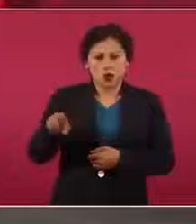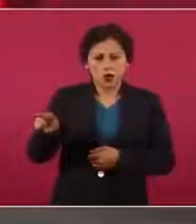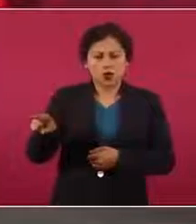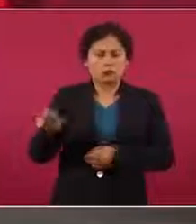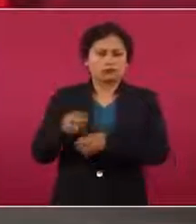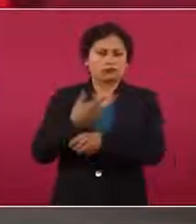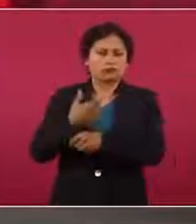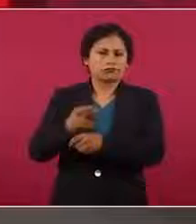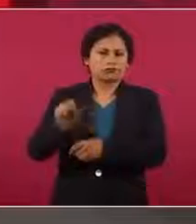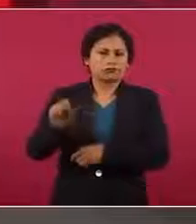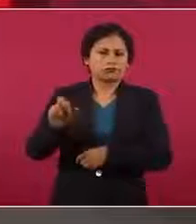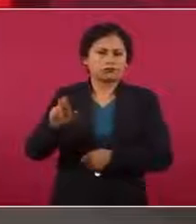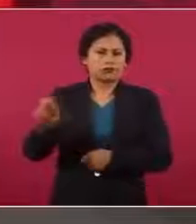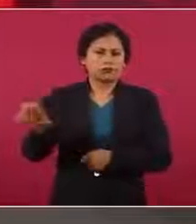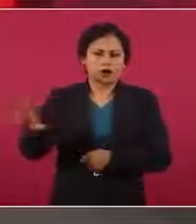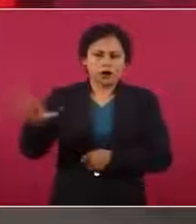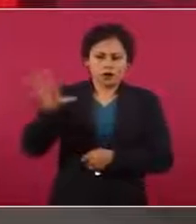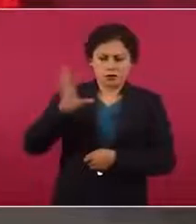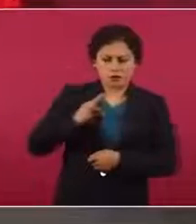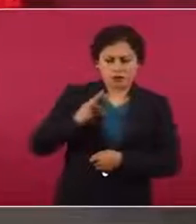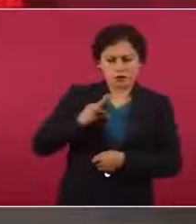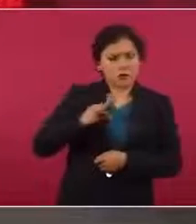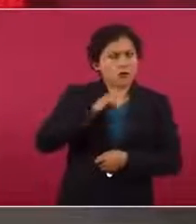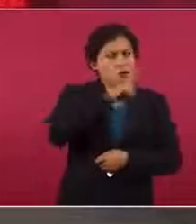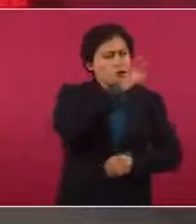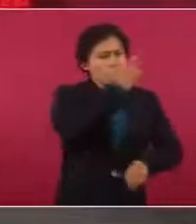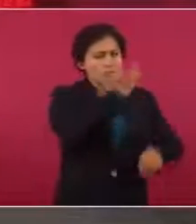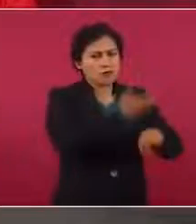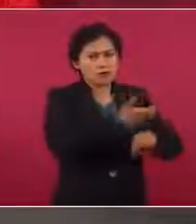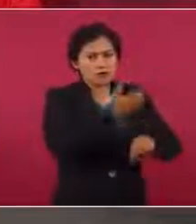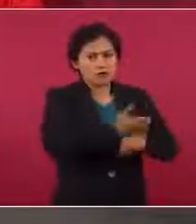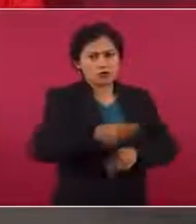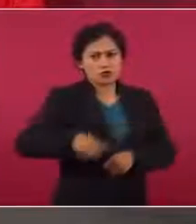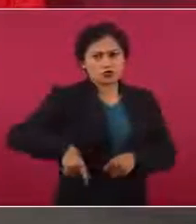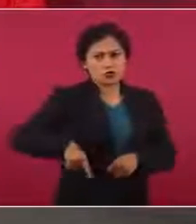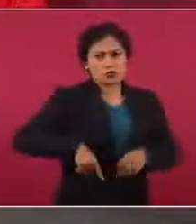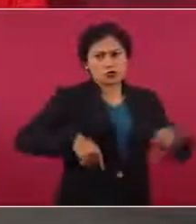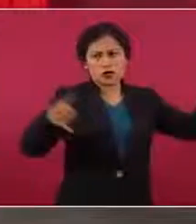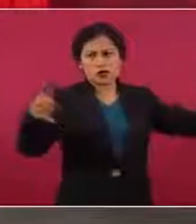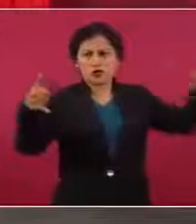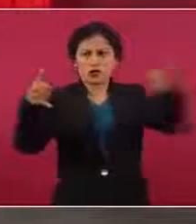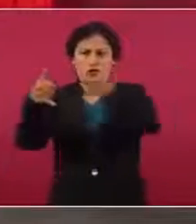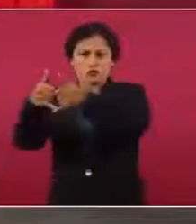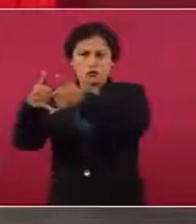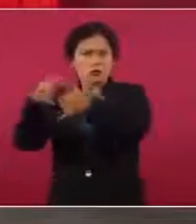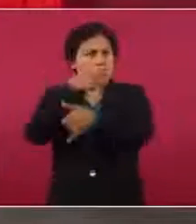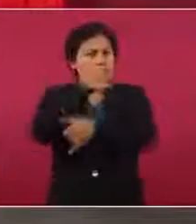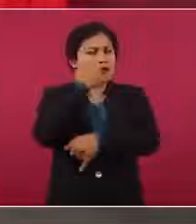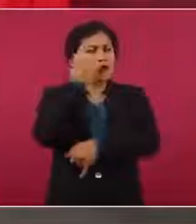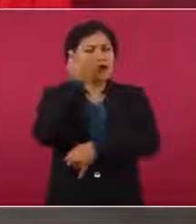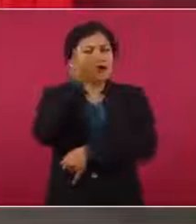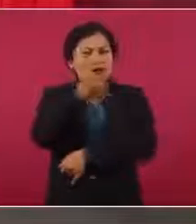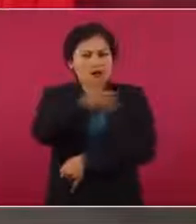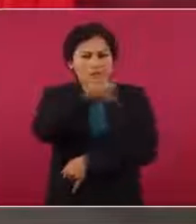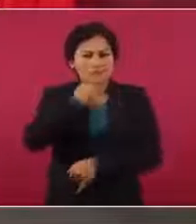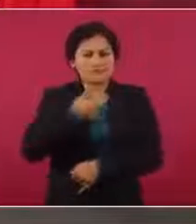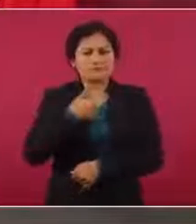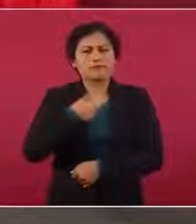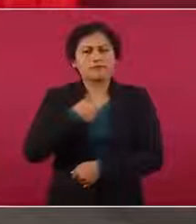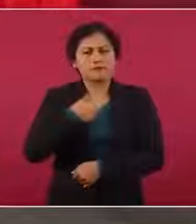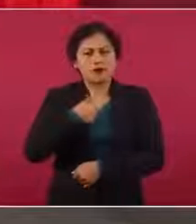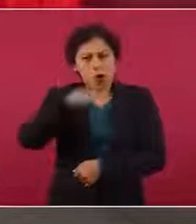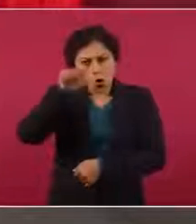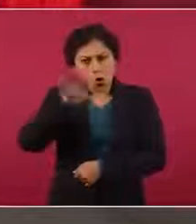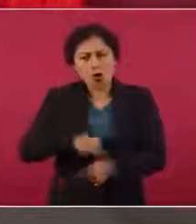que lo buscaron de la Casa Blanca porque quiere hablar por teléfono conmigo hoy el